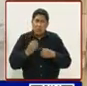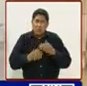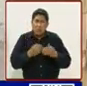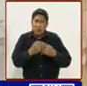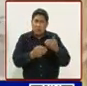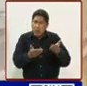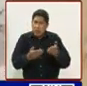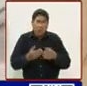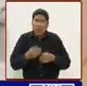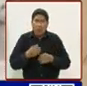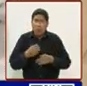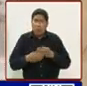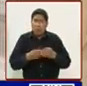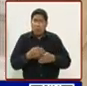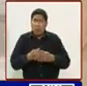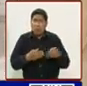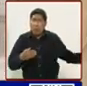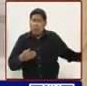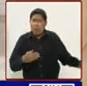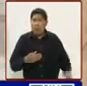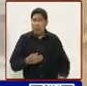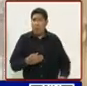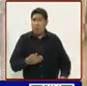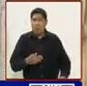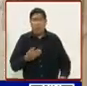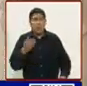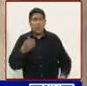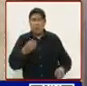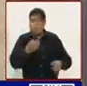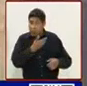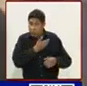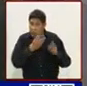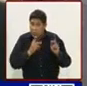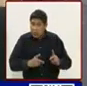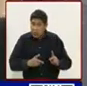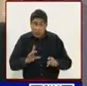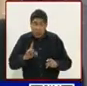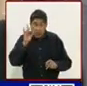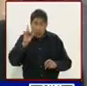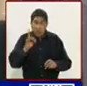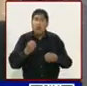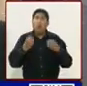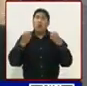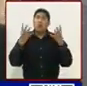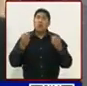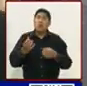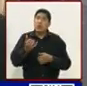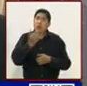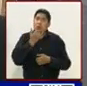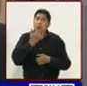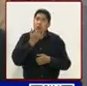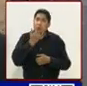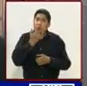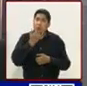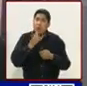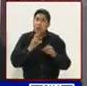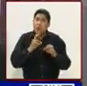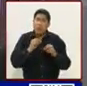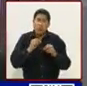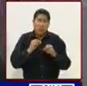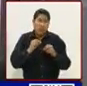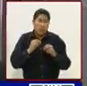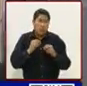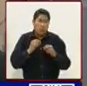muy preocupados porque mis clientes han encontrado partes de su movilidad. Muchas irregularidades a las que se mencionó, ni siquiera se presentó en su